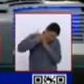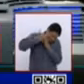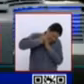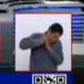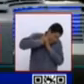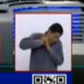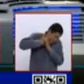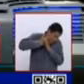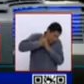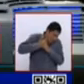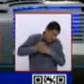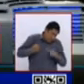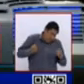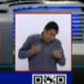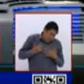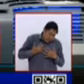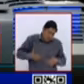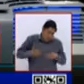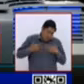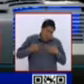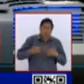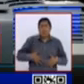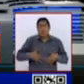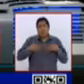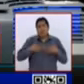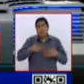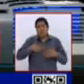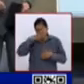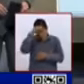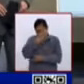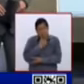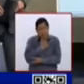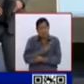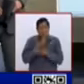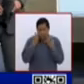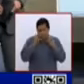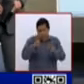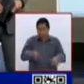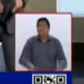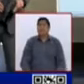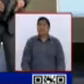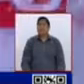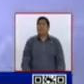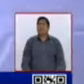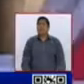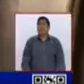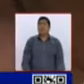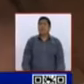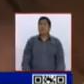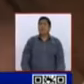días. Ella dice, temo por mi vida y también por la vida de mis hijos. Vea usted.